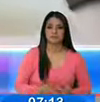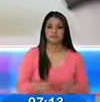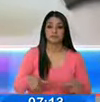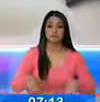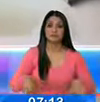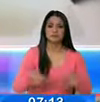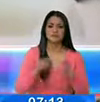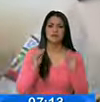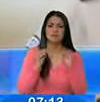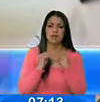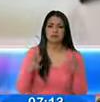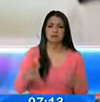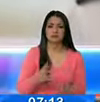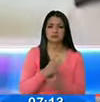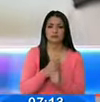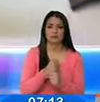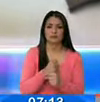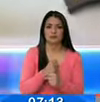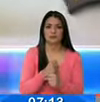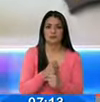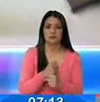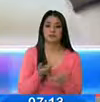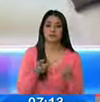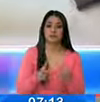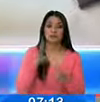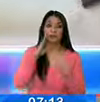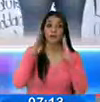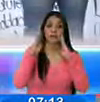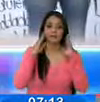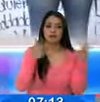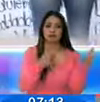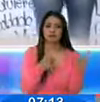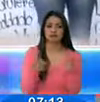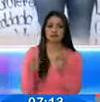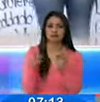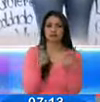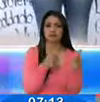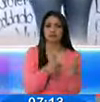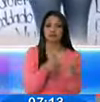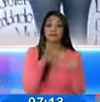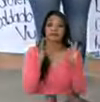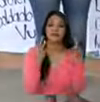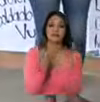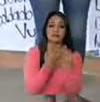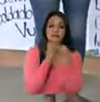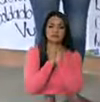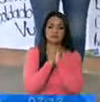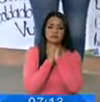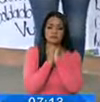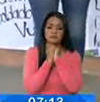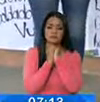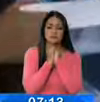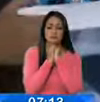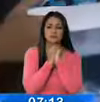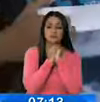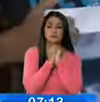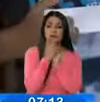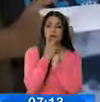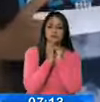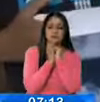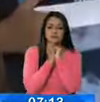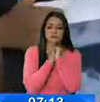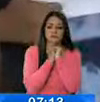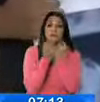redoblado la seguridad y la presencia policial una constante oración hay en sus labios el deseo ferviente de